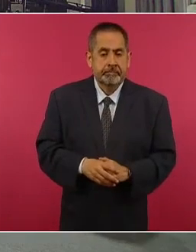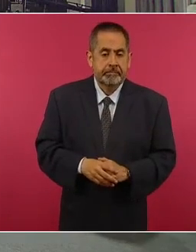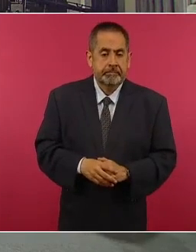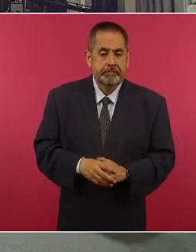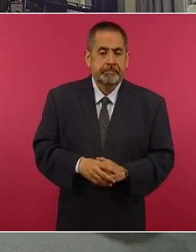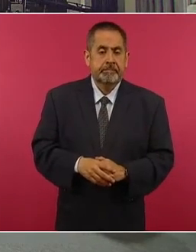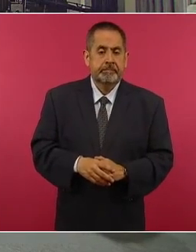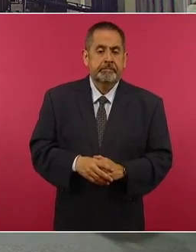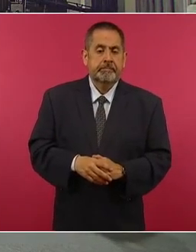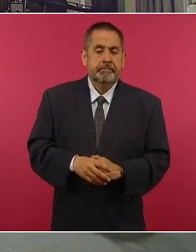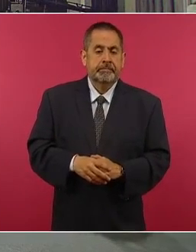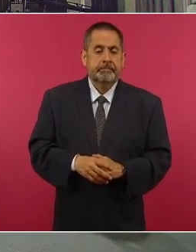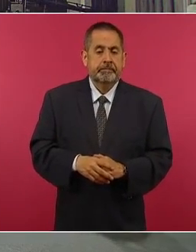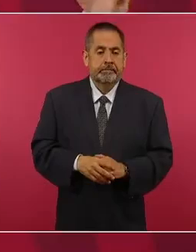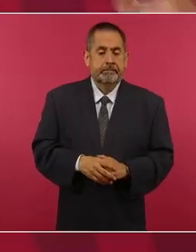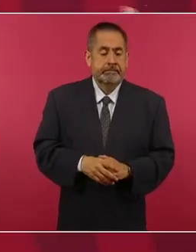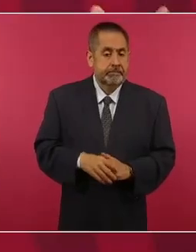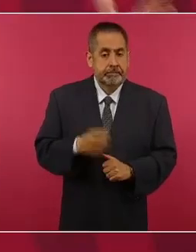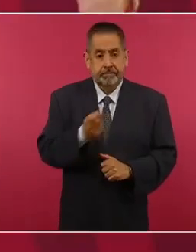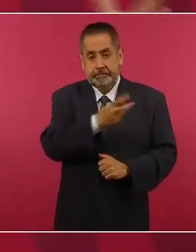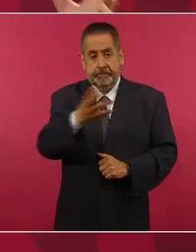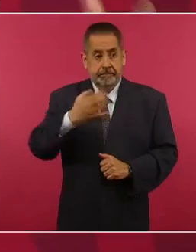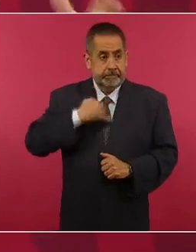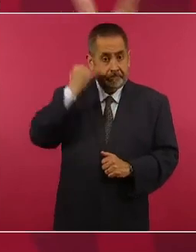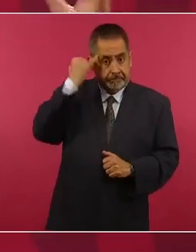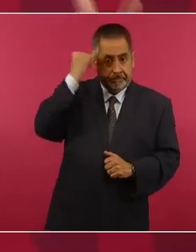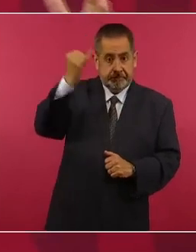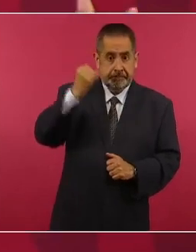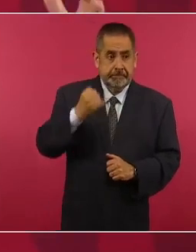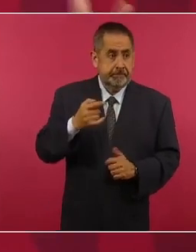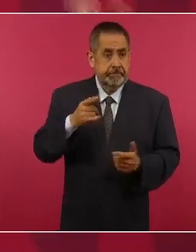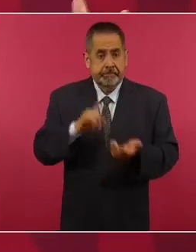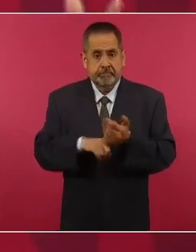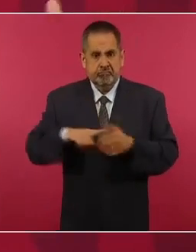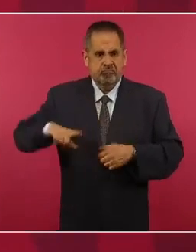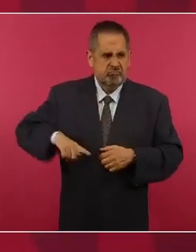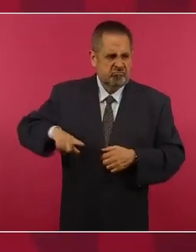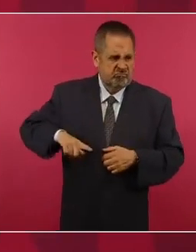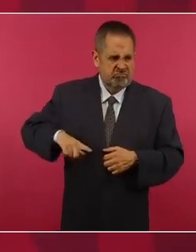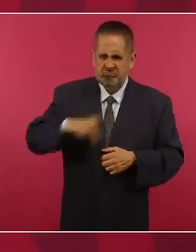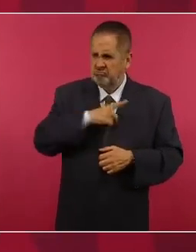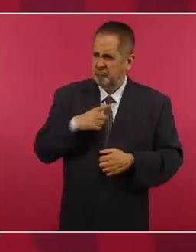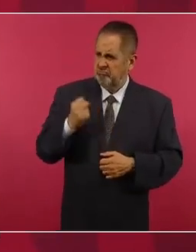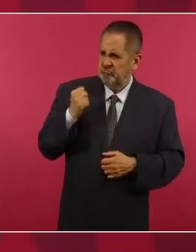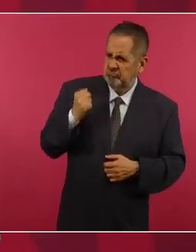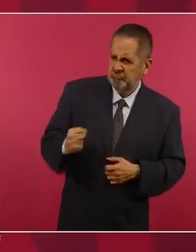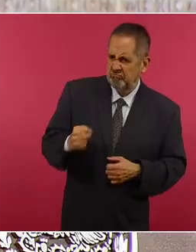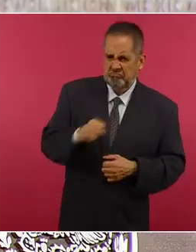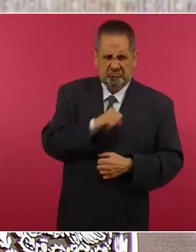porque está la idea de que el gobernante tiene que ser malo.